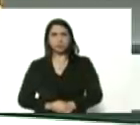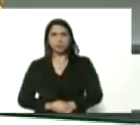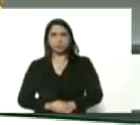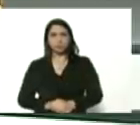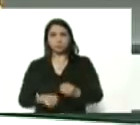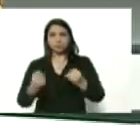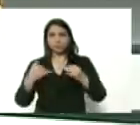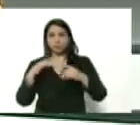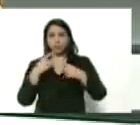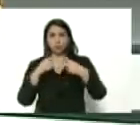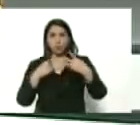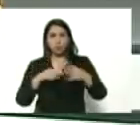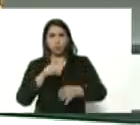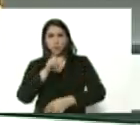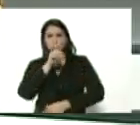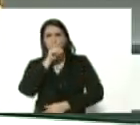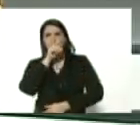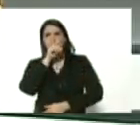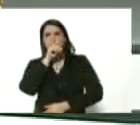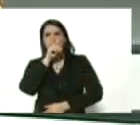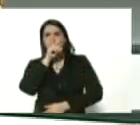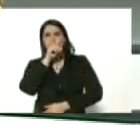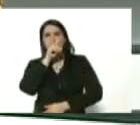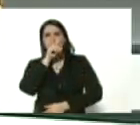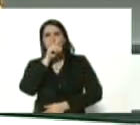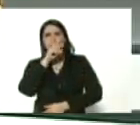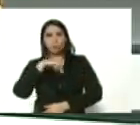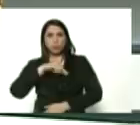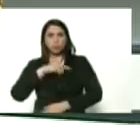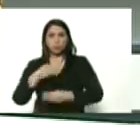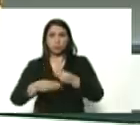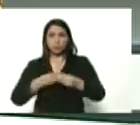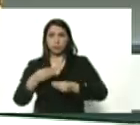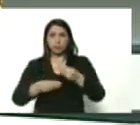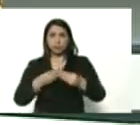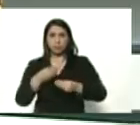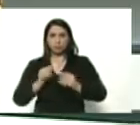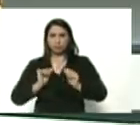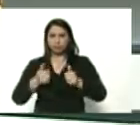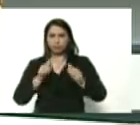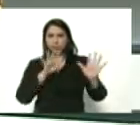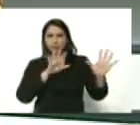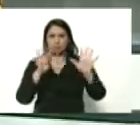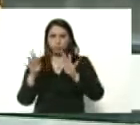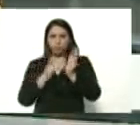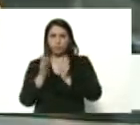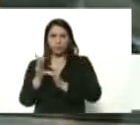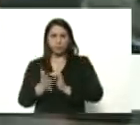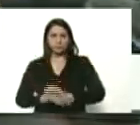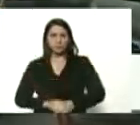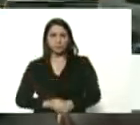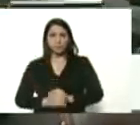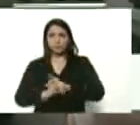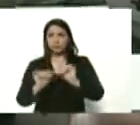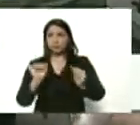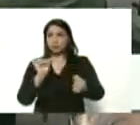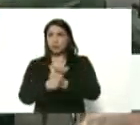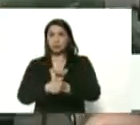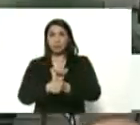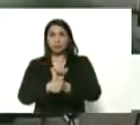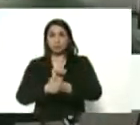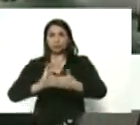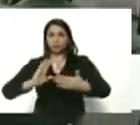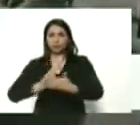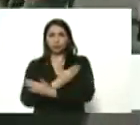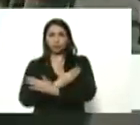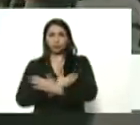Muchas cosas en silencio han tenido que ser desde el 19 de abril. La captura y el